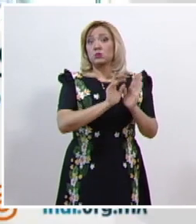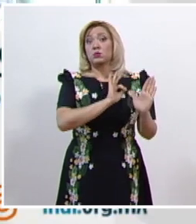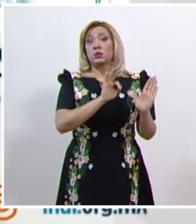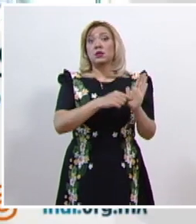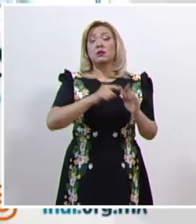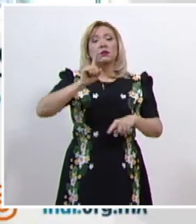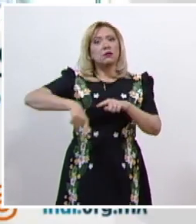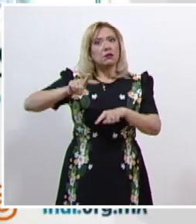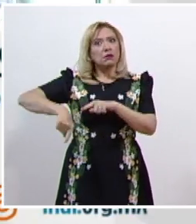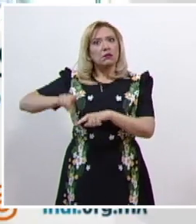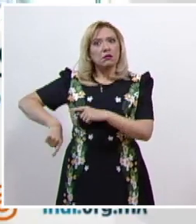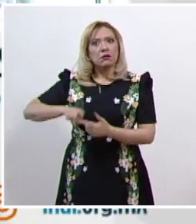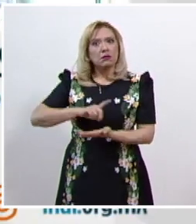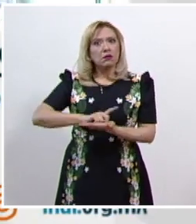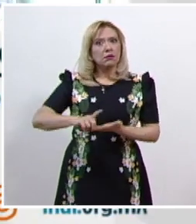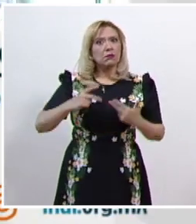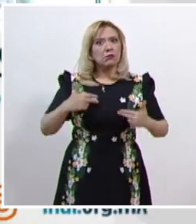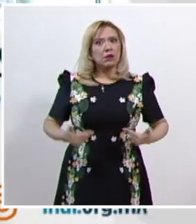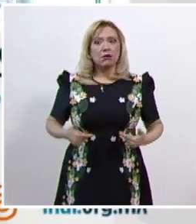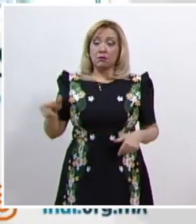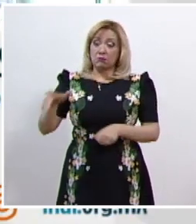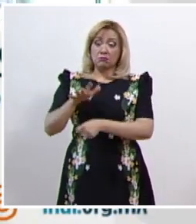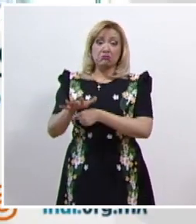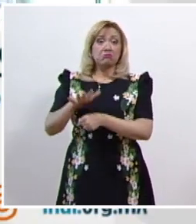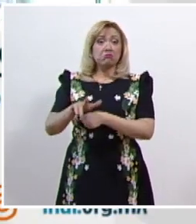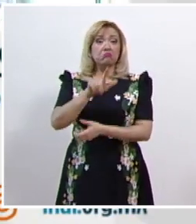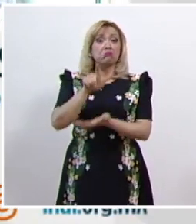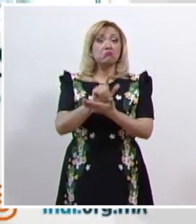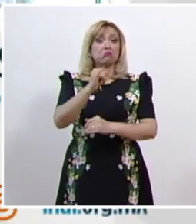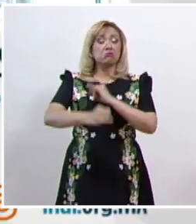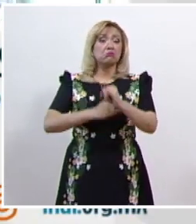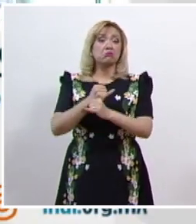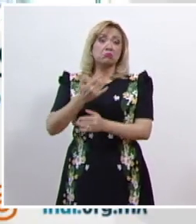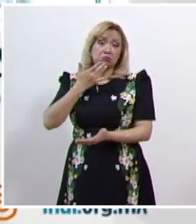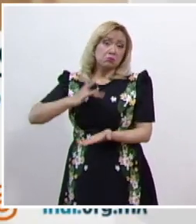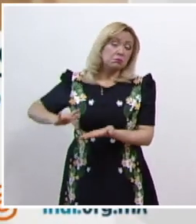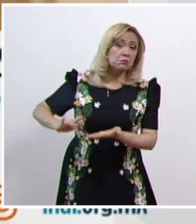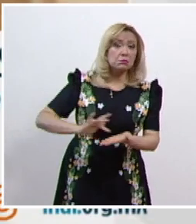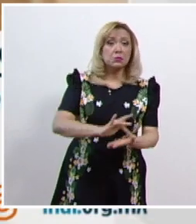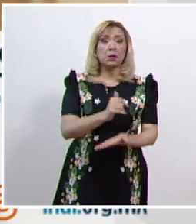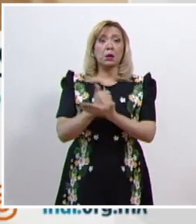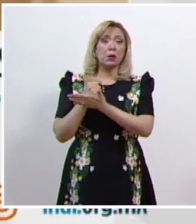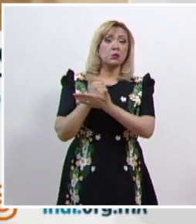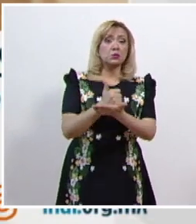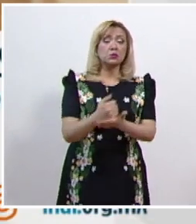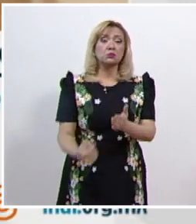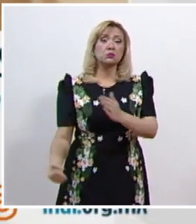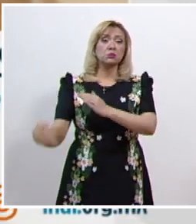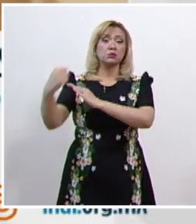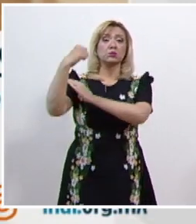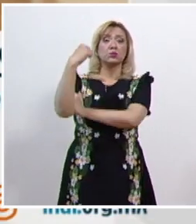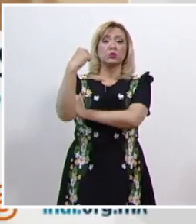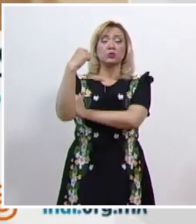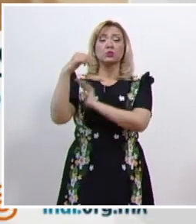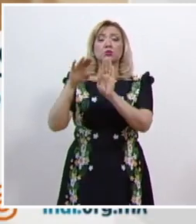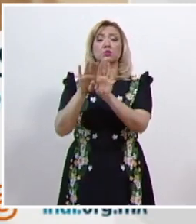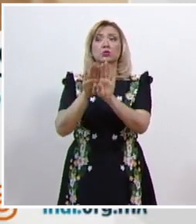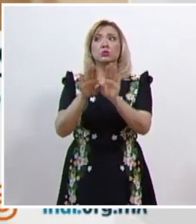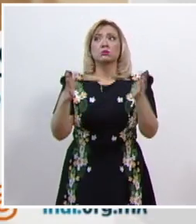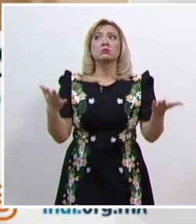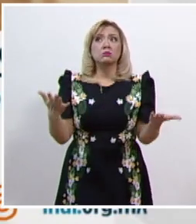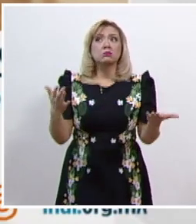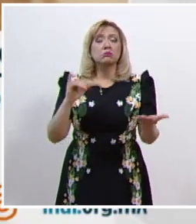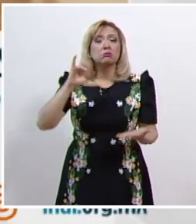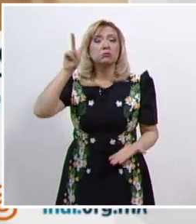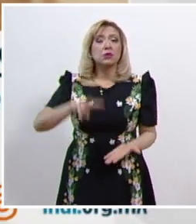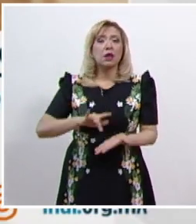regresiva, parece que el control de convencionalidad podría ser esta garantía institucional para que no hubiera estos movimientos